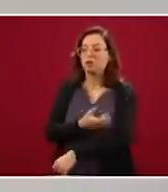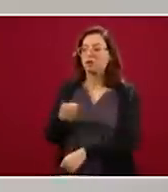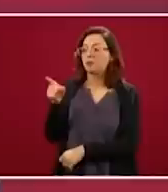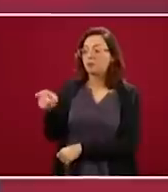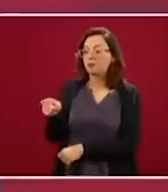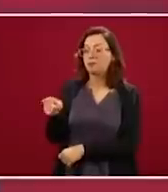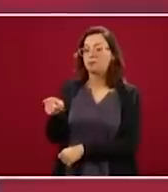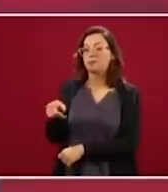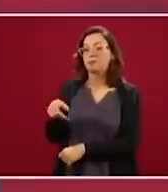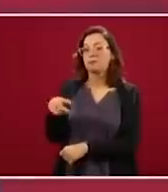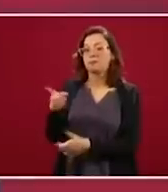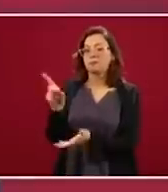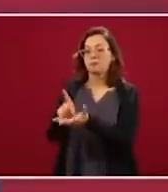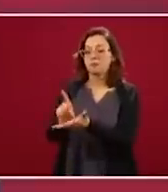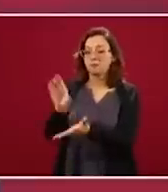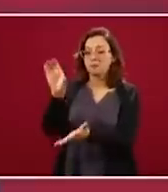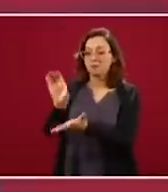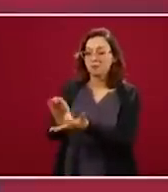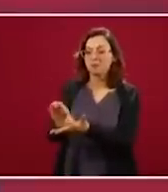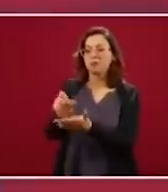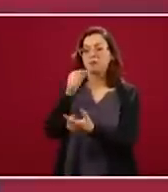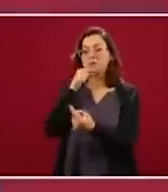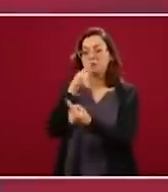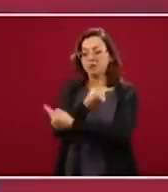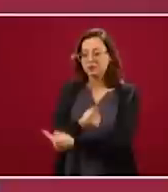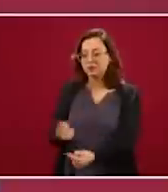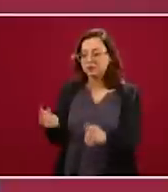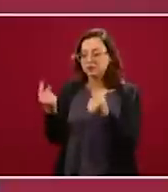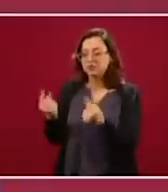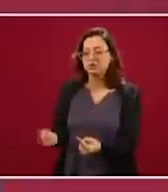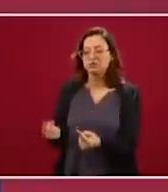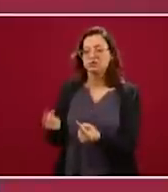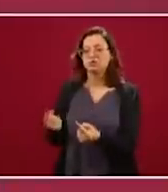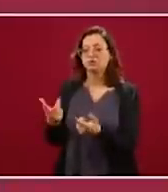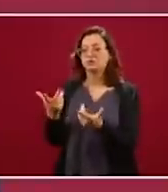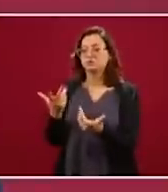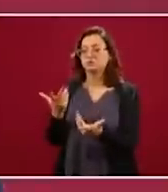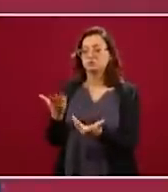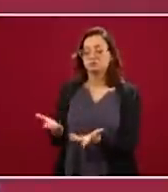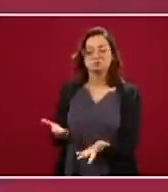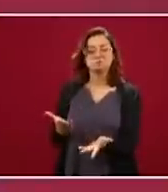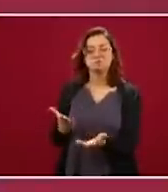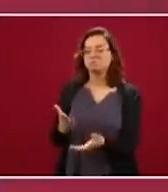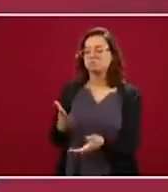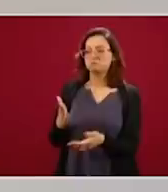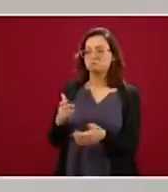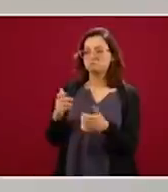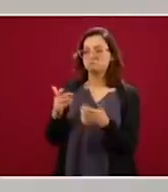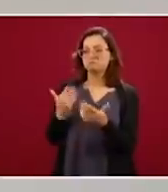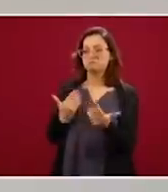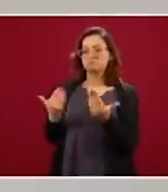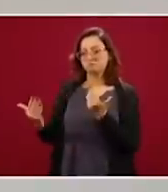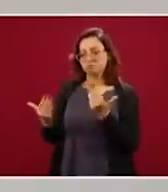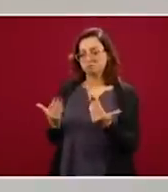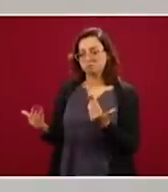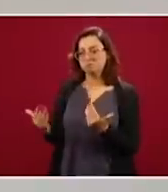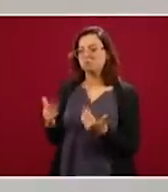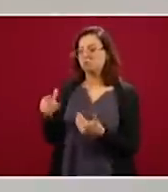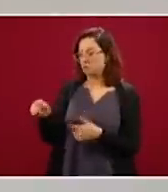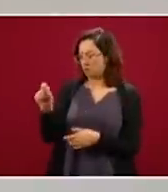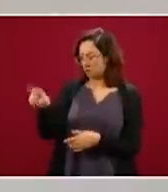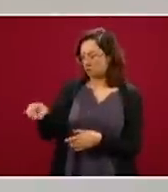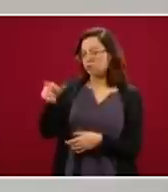la persona discapacitada, a los niños, y no se le da comparativo a lo que, con lo que, y de acuerdo a lo que